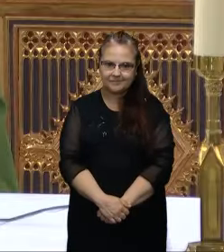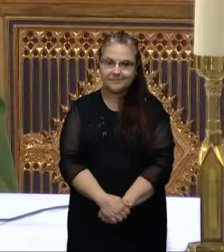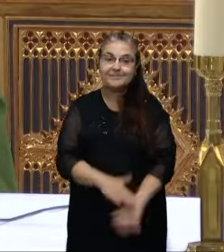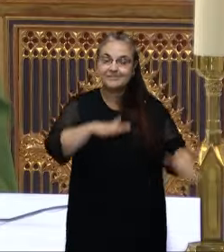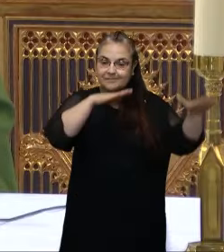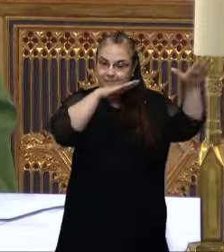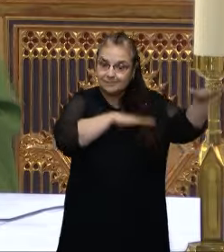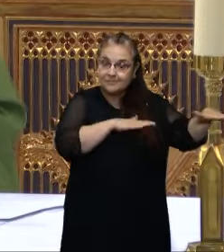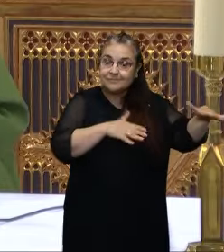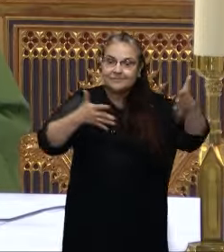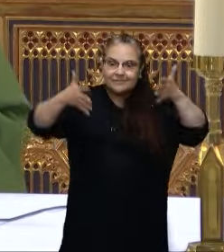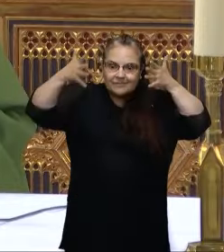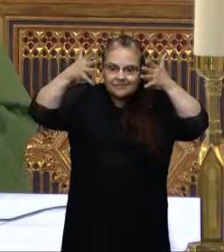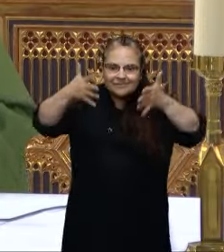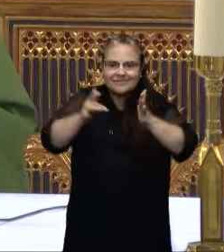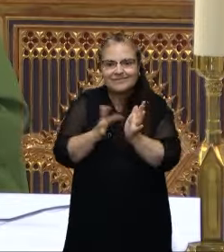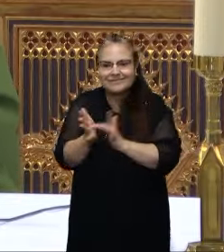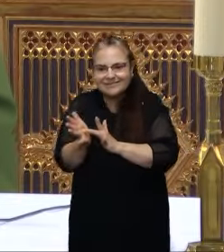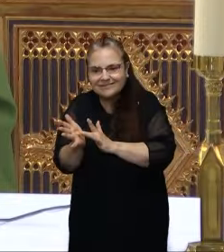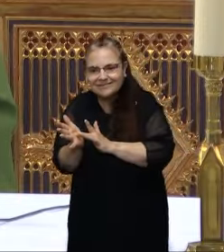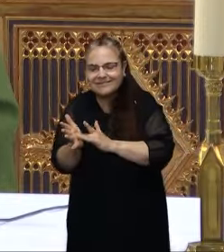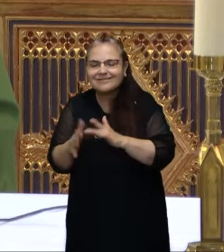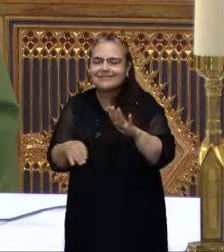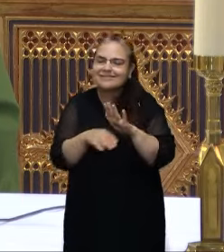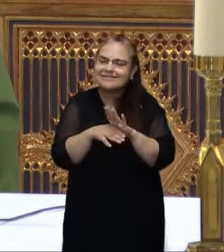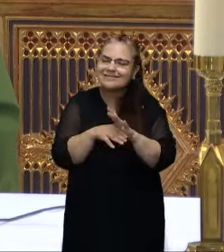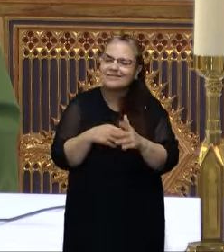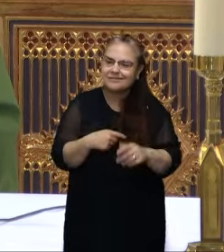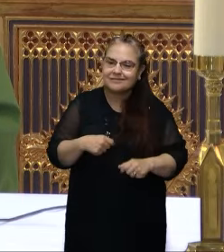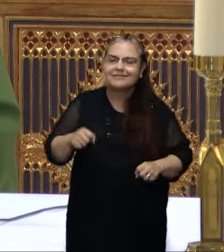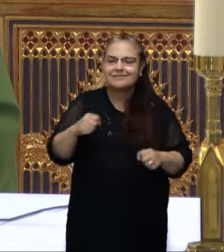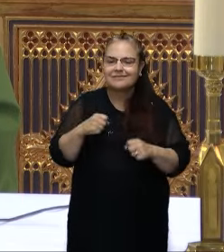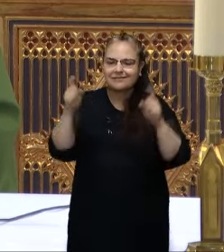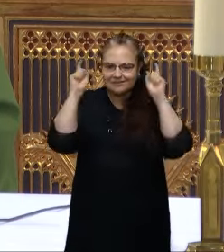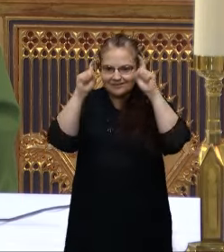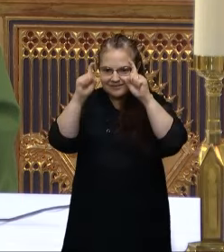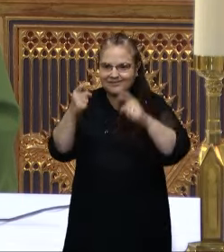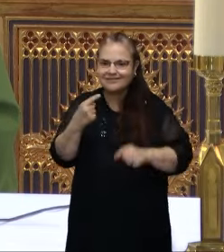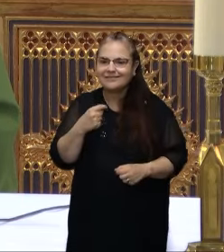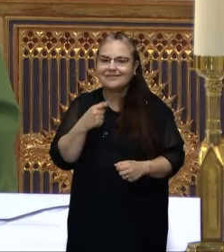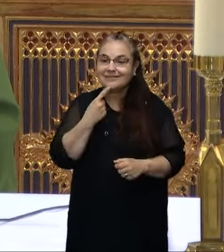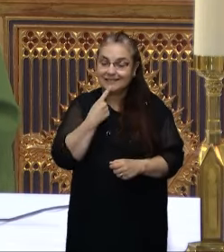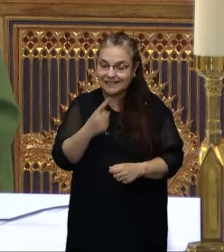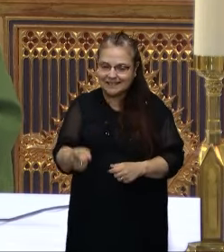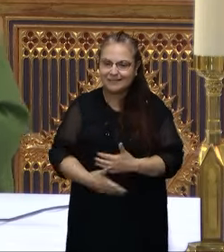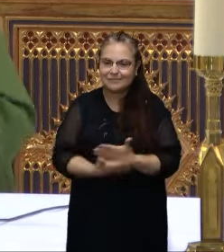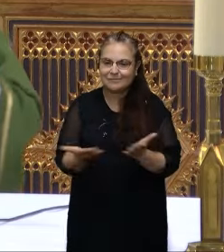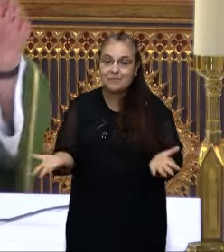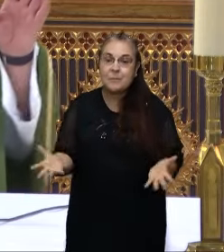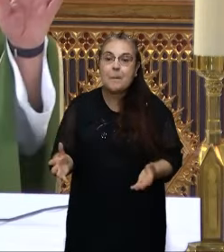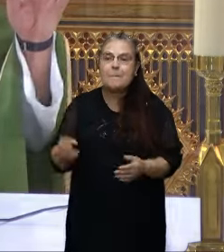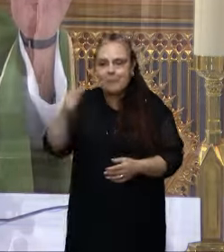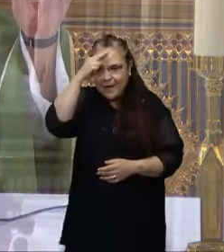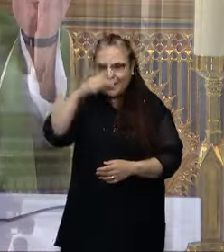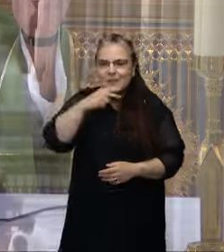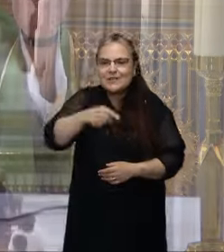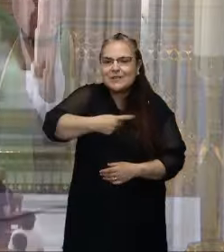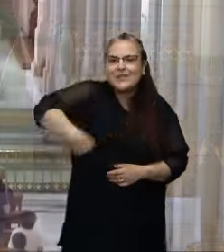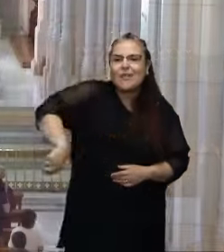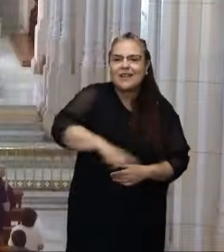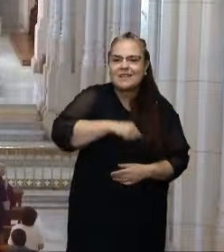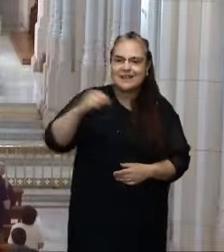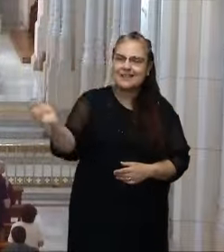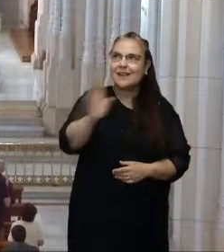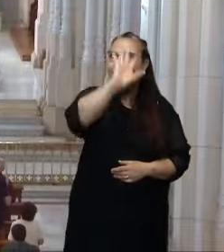Fieles a la recomendación de Jesús y siguiendo su divina enseñanza, nos atrevemos a decir: Padre